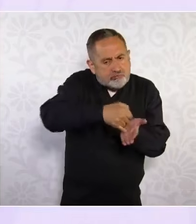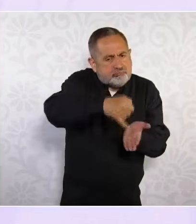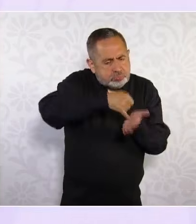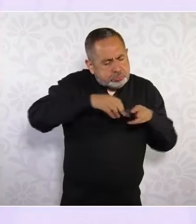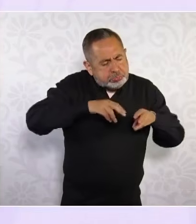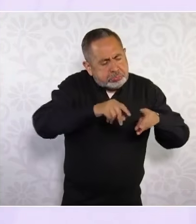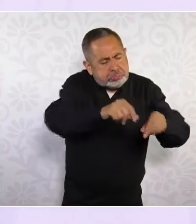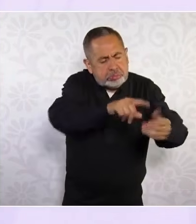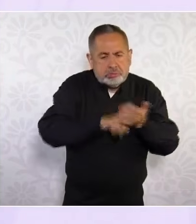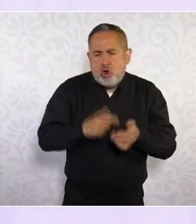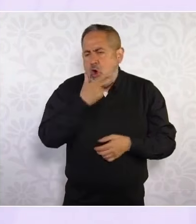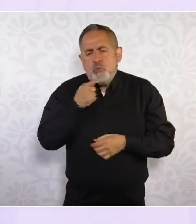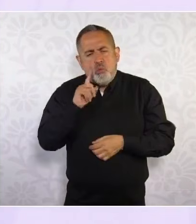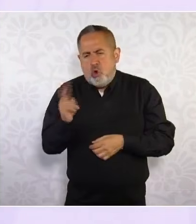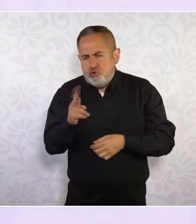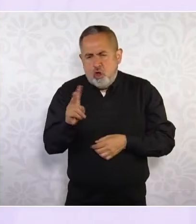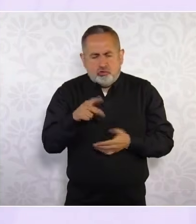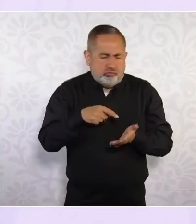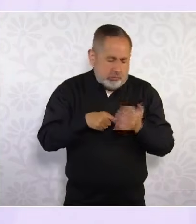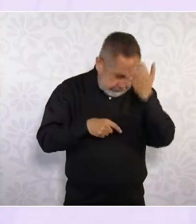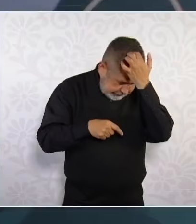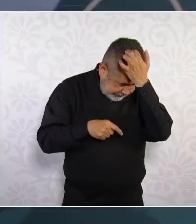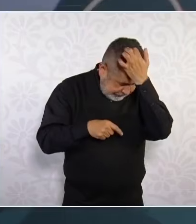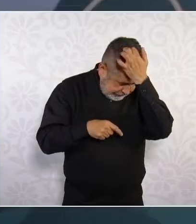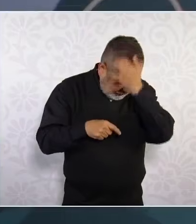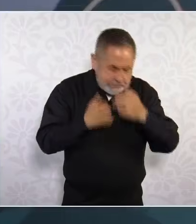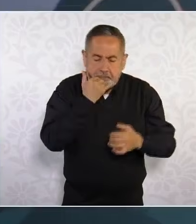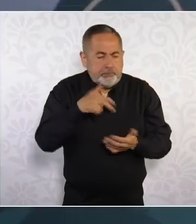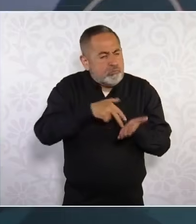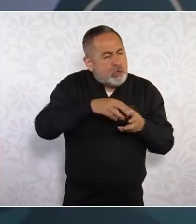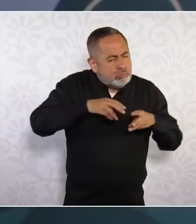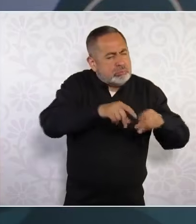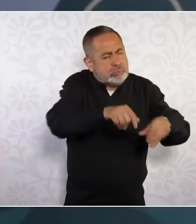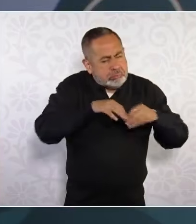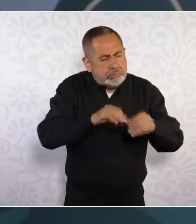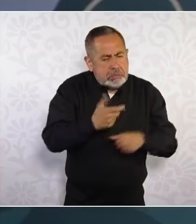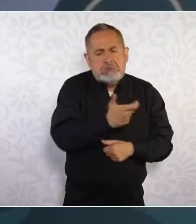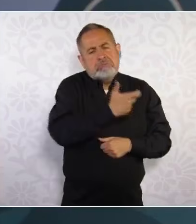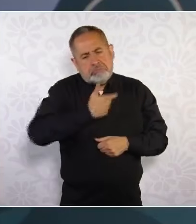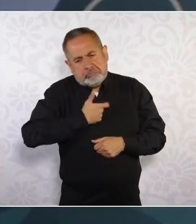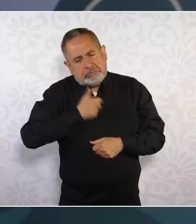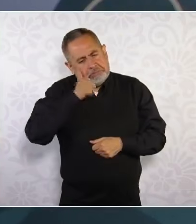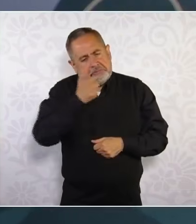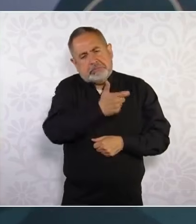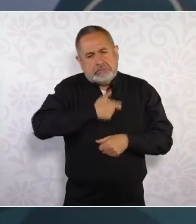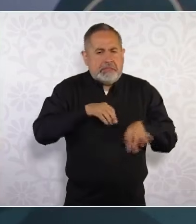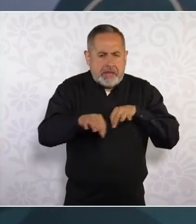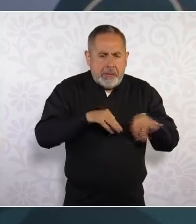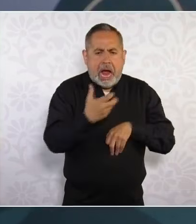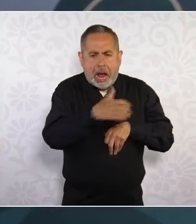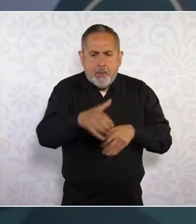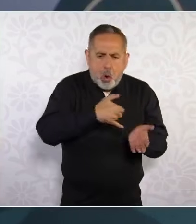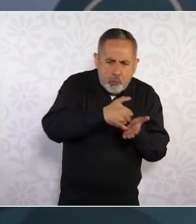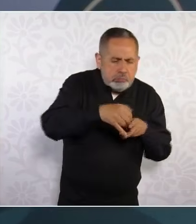El jornalero o la jornalera agrícola pues recibe un ingreso por trabajar en el campo.